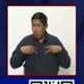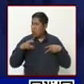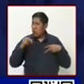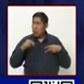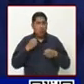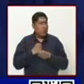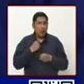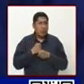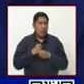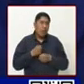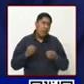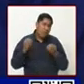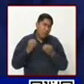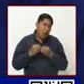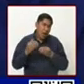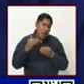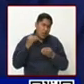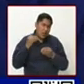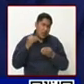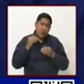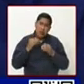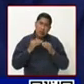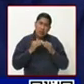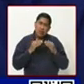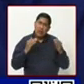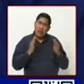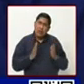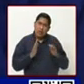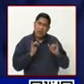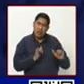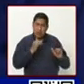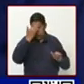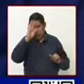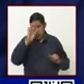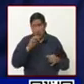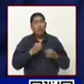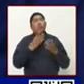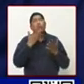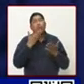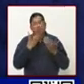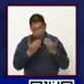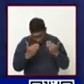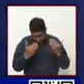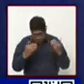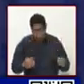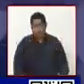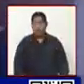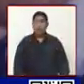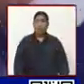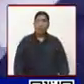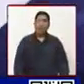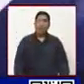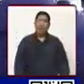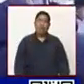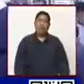Acá no trabaja, más abajo de la residencia, tal vez se encuentre allá, no lo sé. Muy gentil, muchas gracias. De